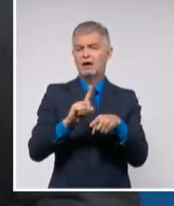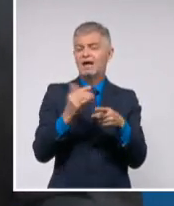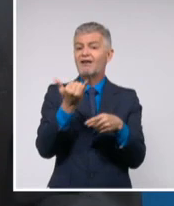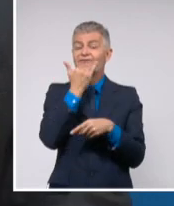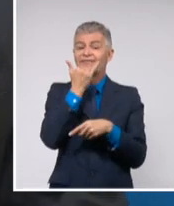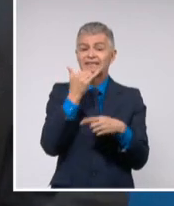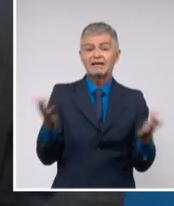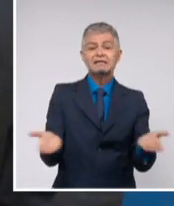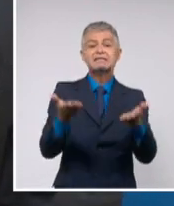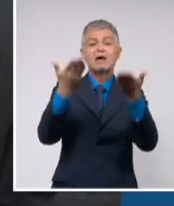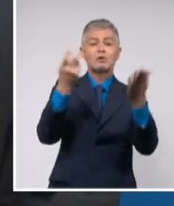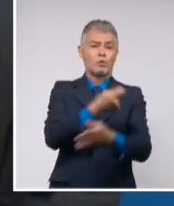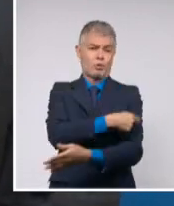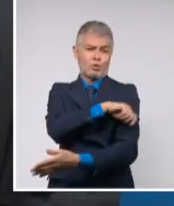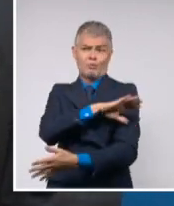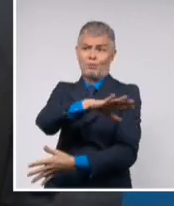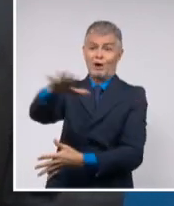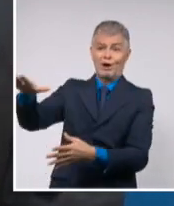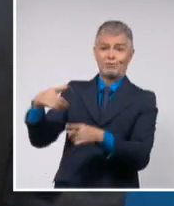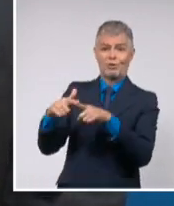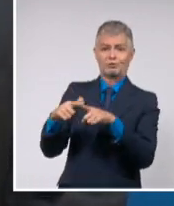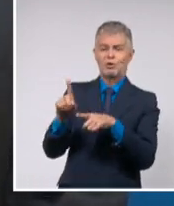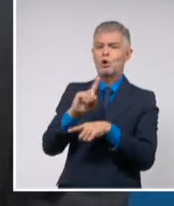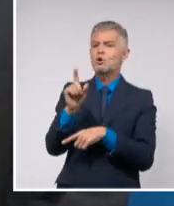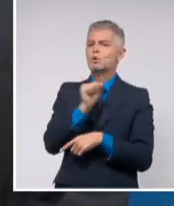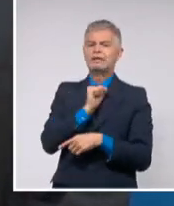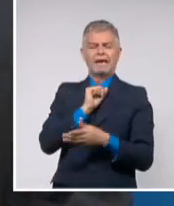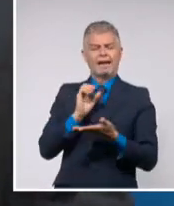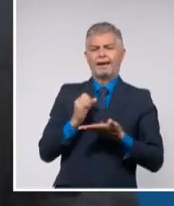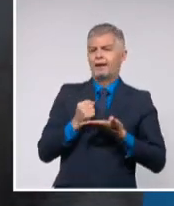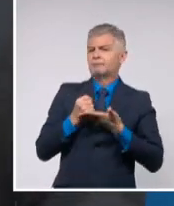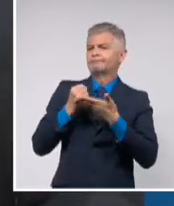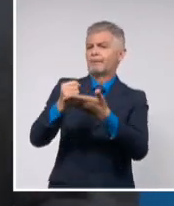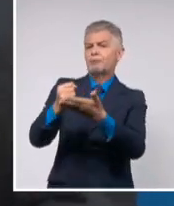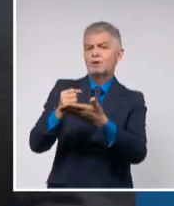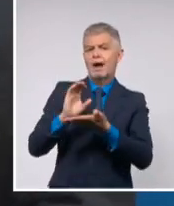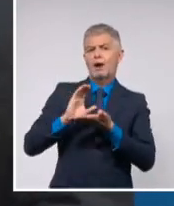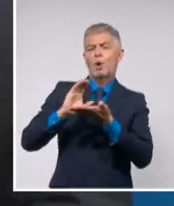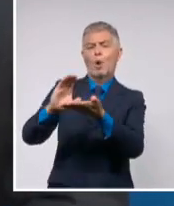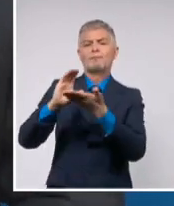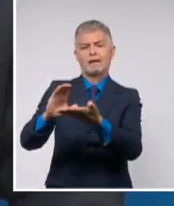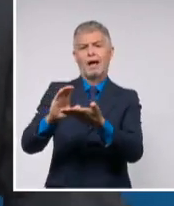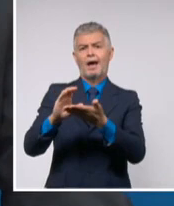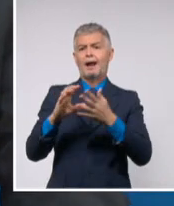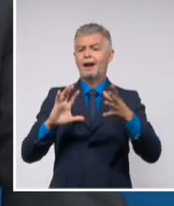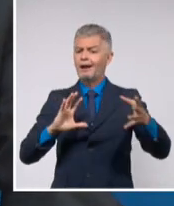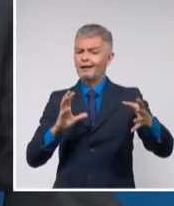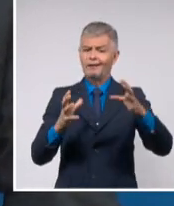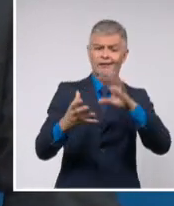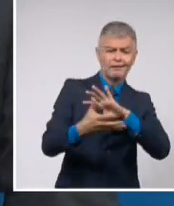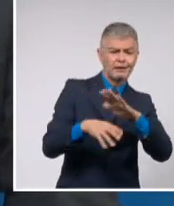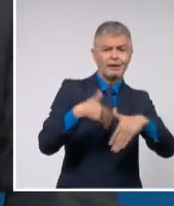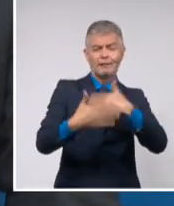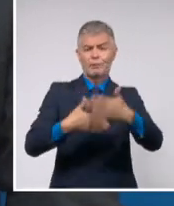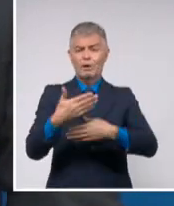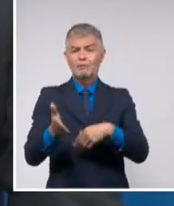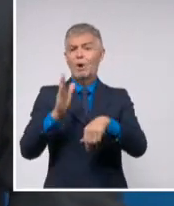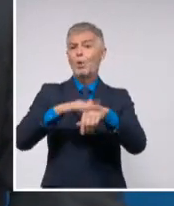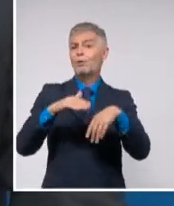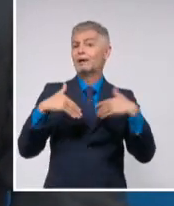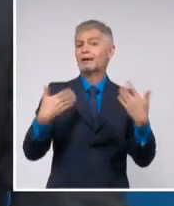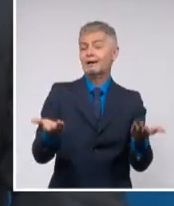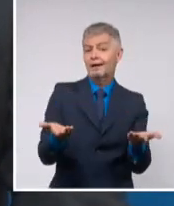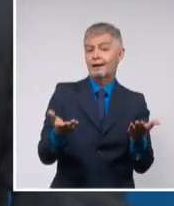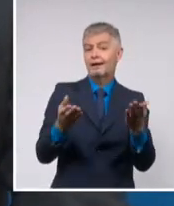pueblos, mientras se niega a cooperar en el enfrentamiento a las múltiples crisis generadas por la